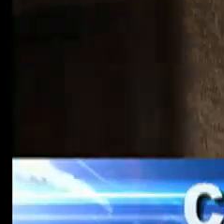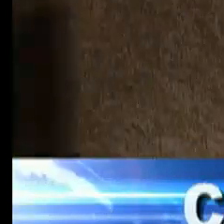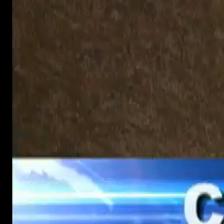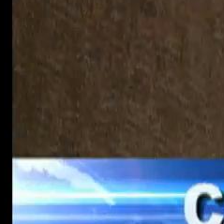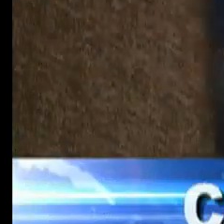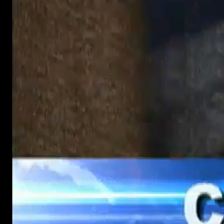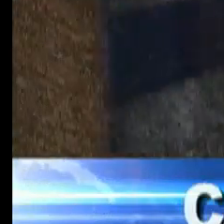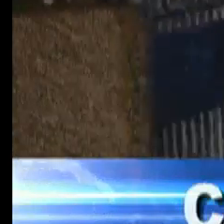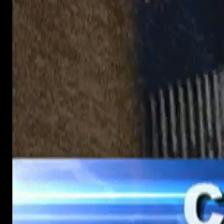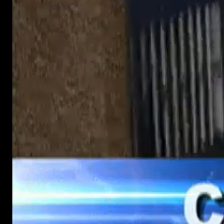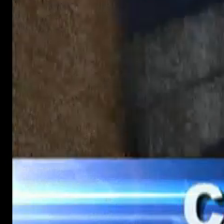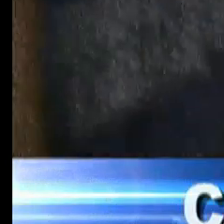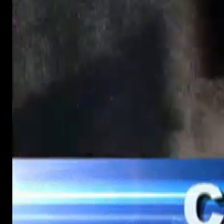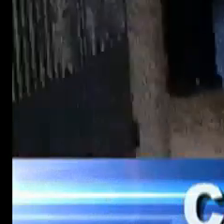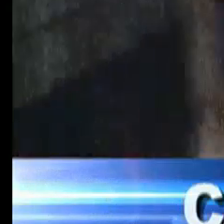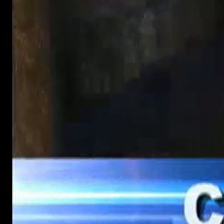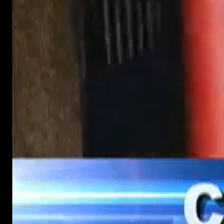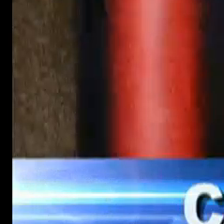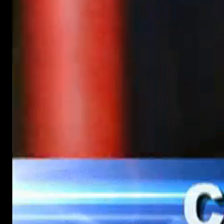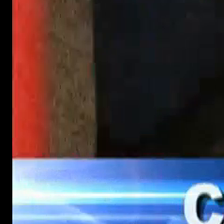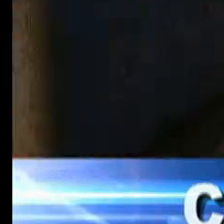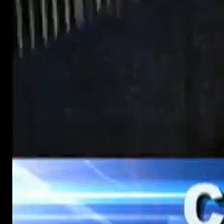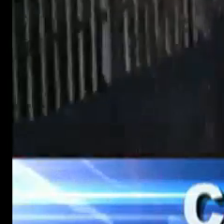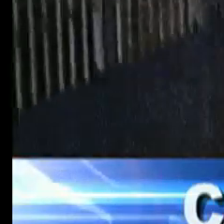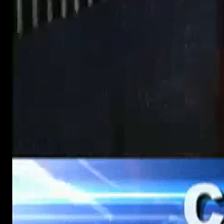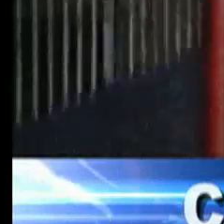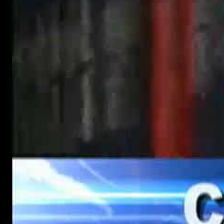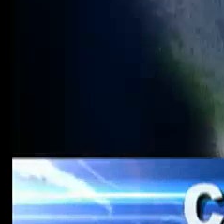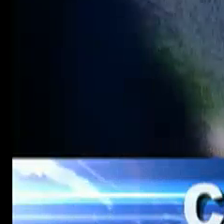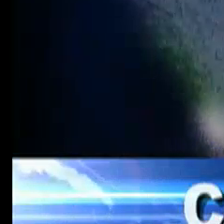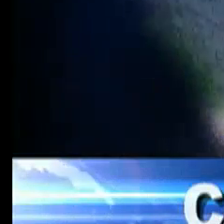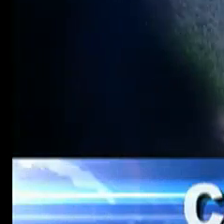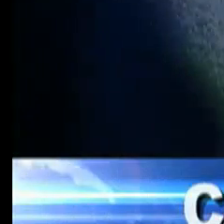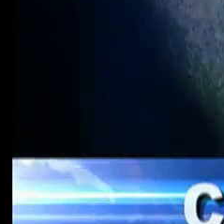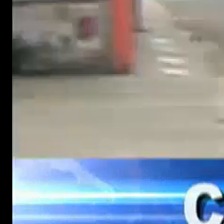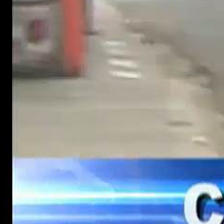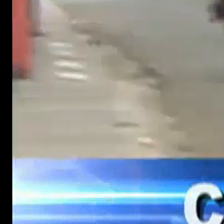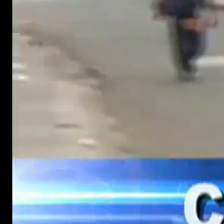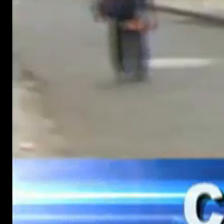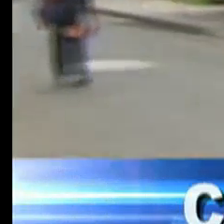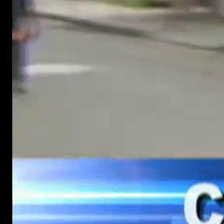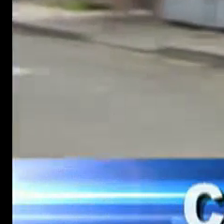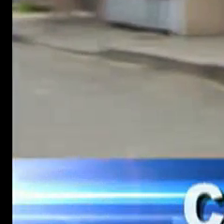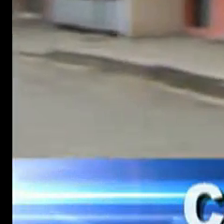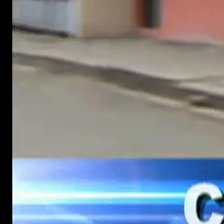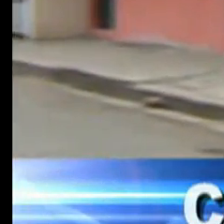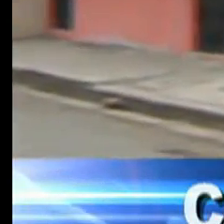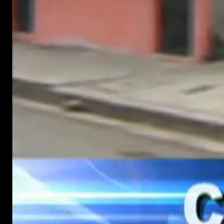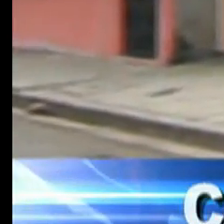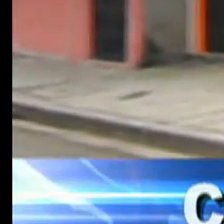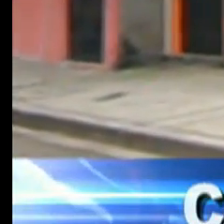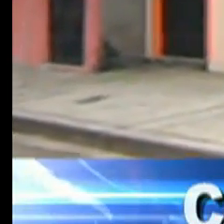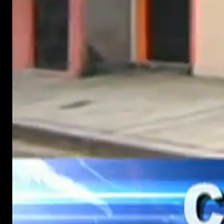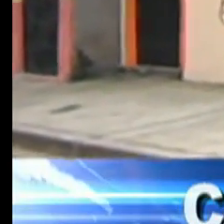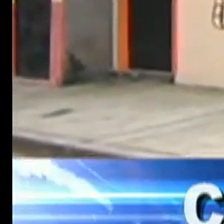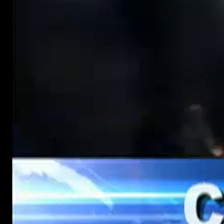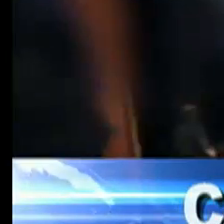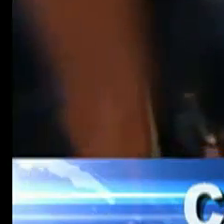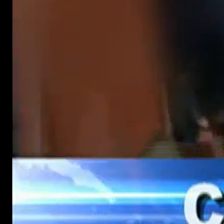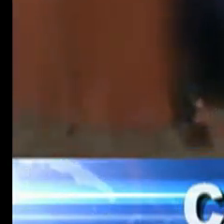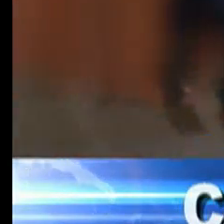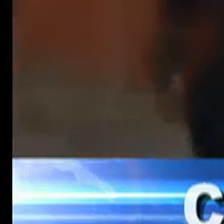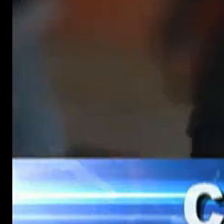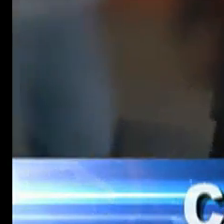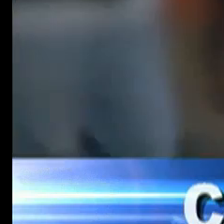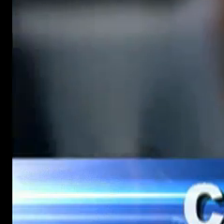El Rey Zamora volvió a ser capturado en Guayaquil. Lo involucran en robos a entidades financieras, asalto a mano armada